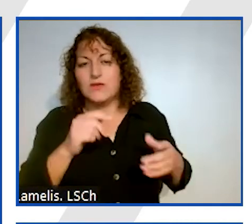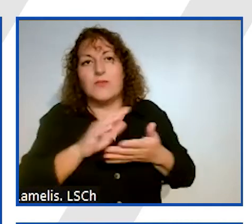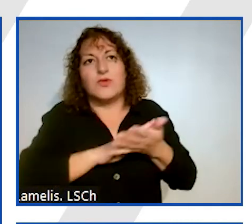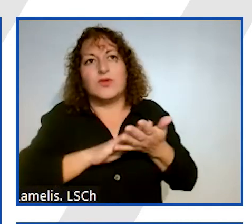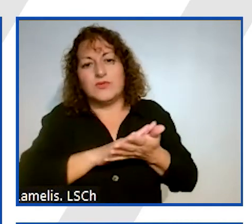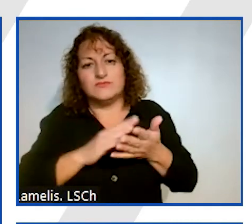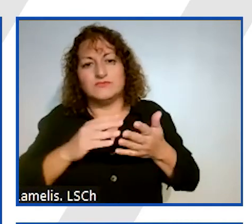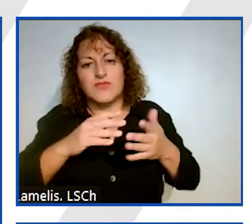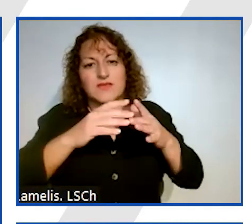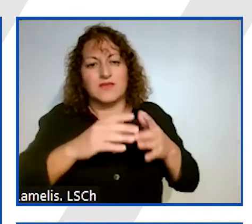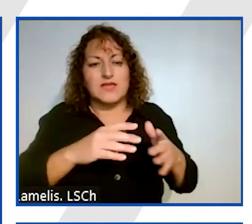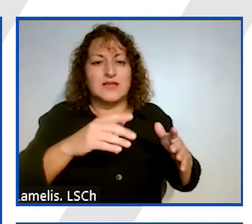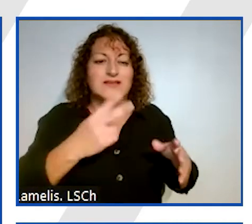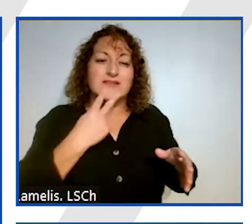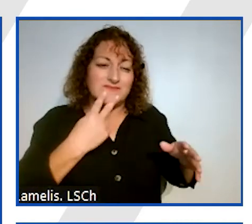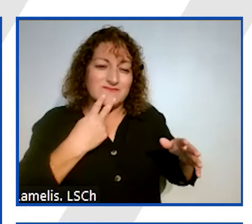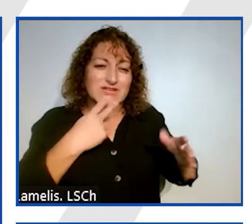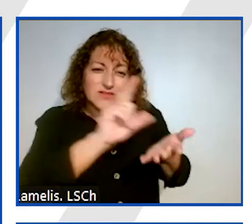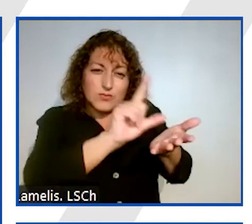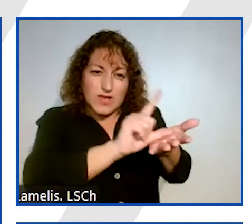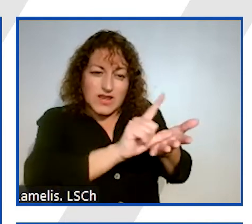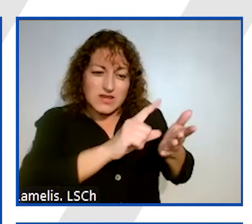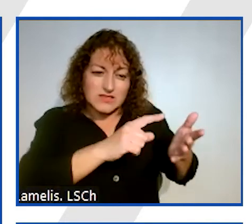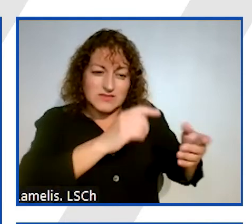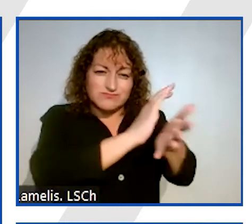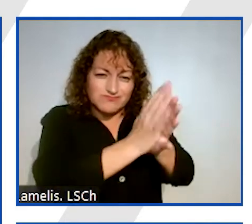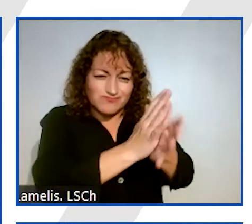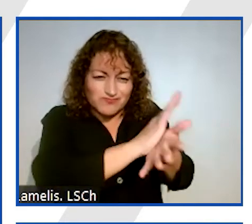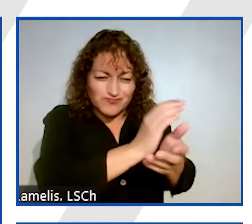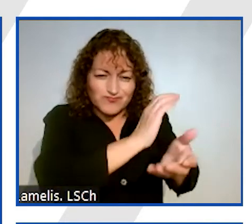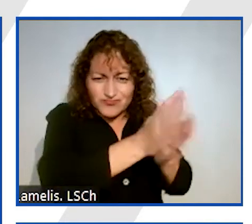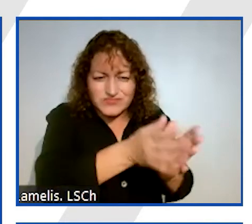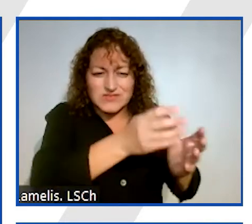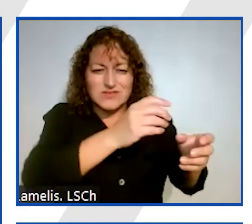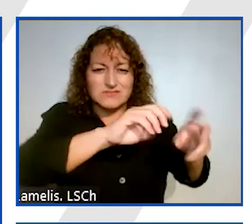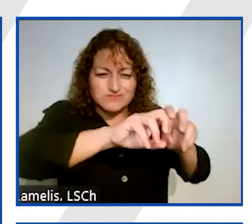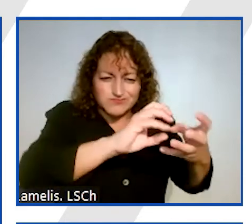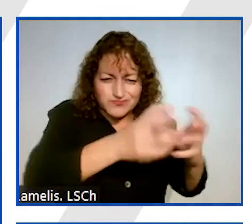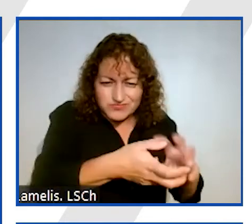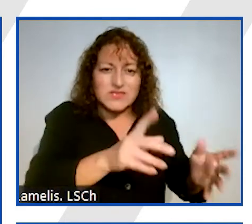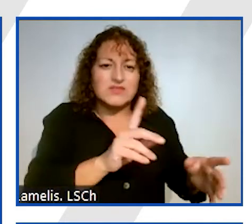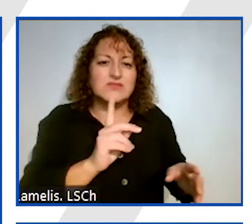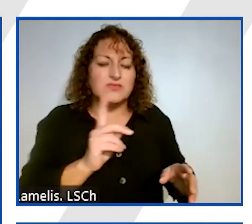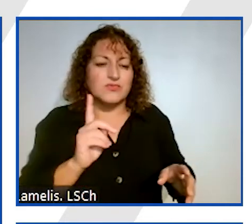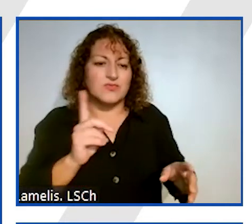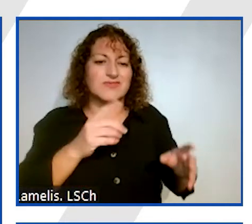hábitat, cambio climático, todo. Y es un patrón que se recurre en nuestra pesquería.